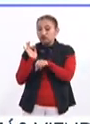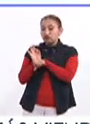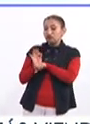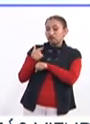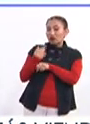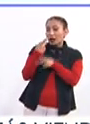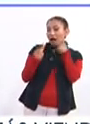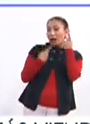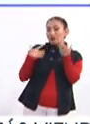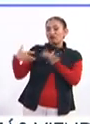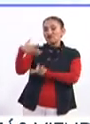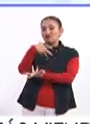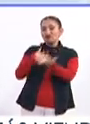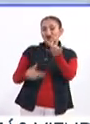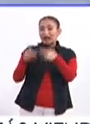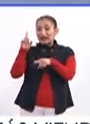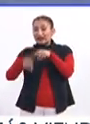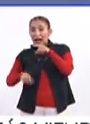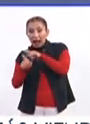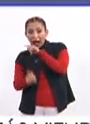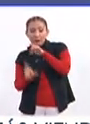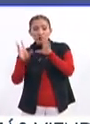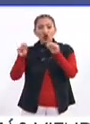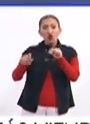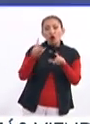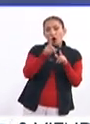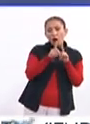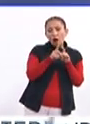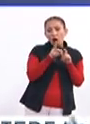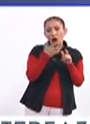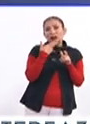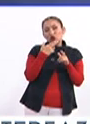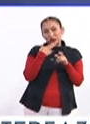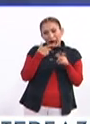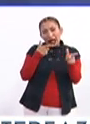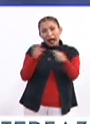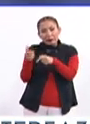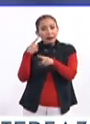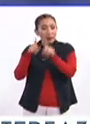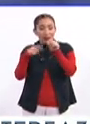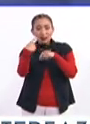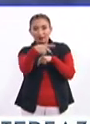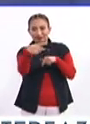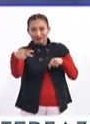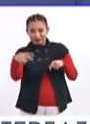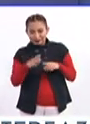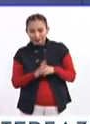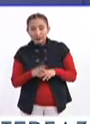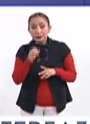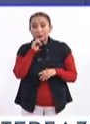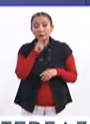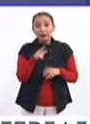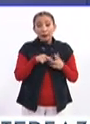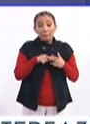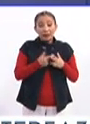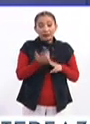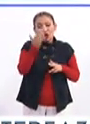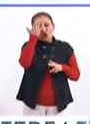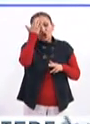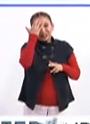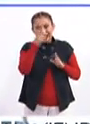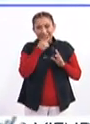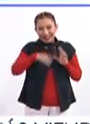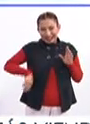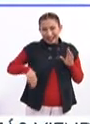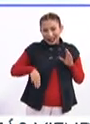de una posición de desarme o no desarme, por ejemplo, en determinada realidad. Pero no solamente eso, sino también que empiecen a conocer lo que